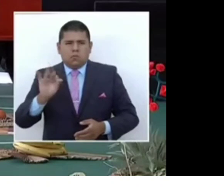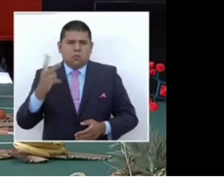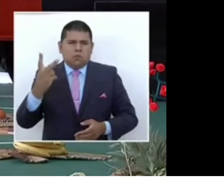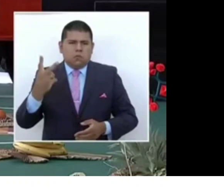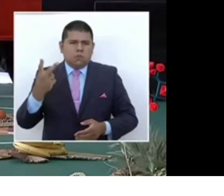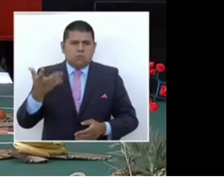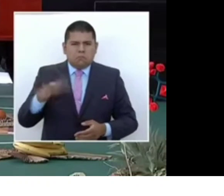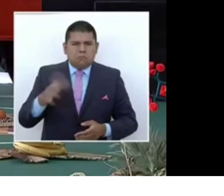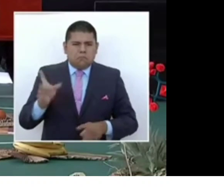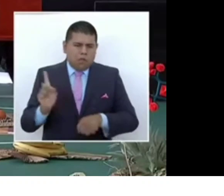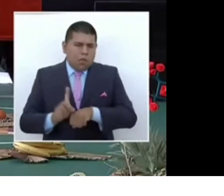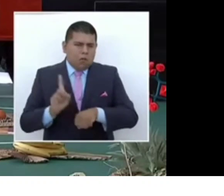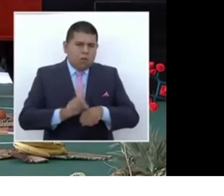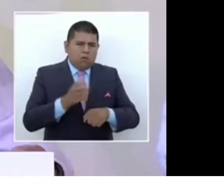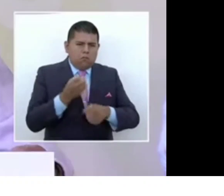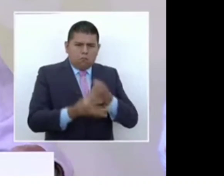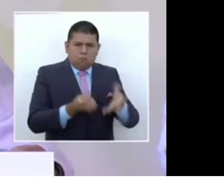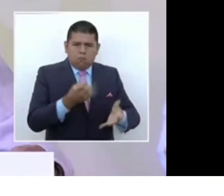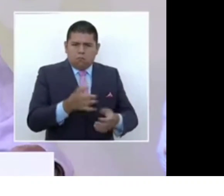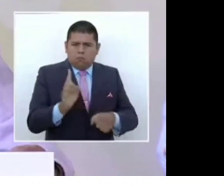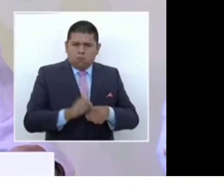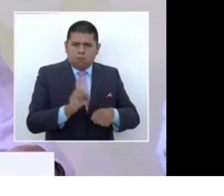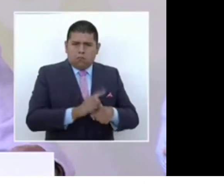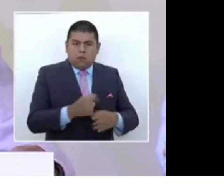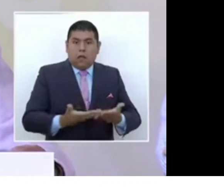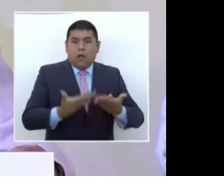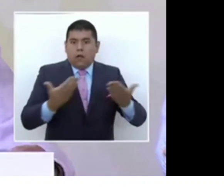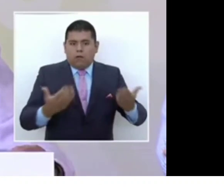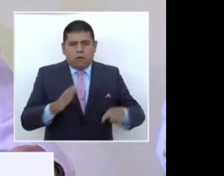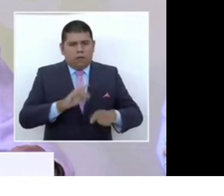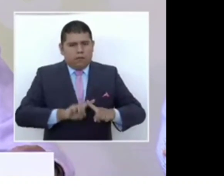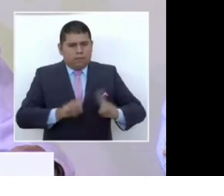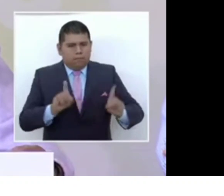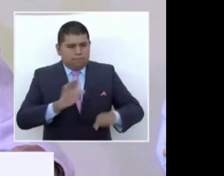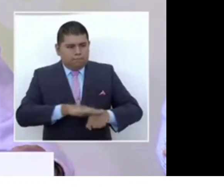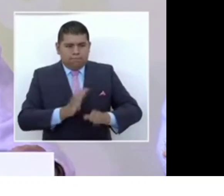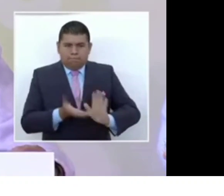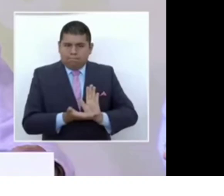$142 pesos diarios y ahora